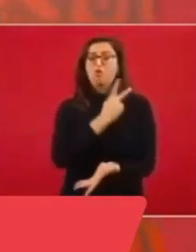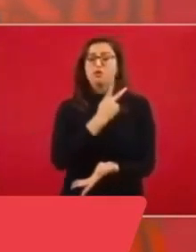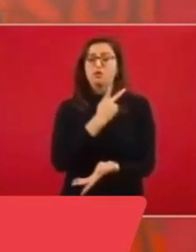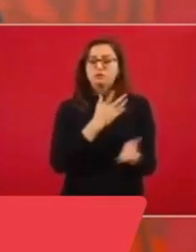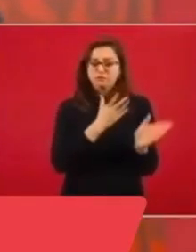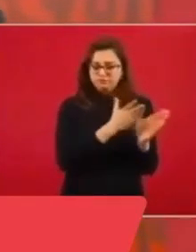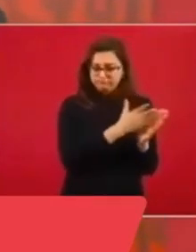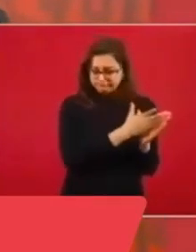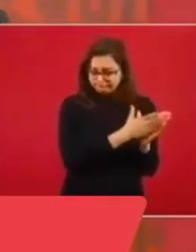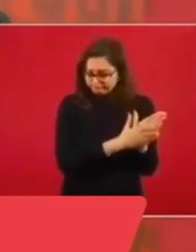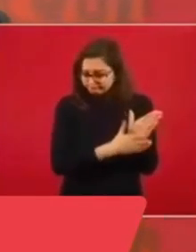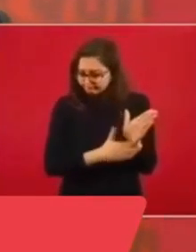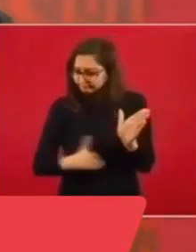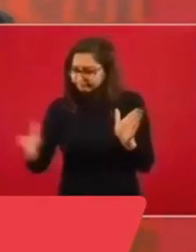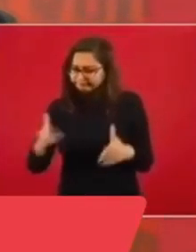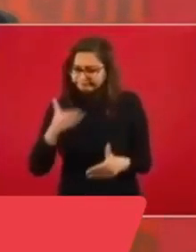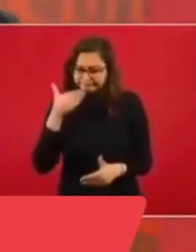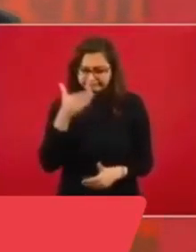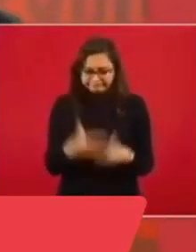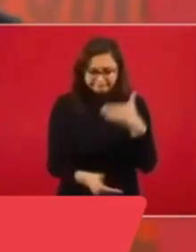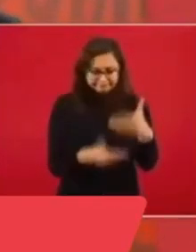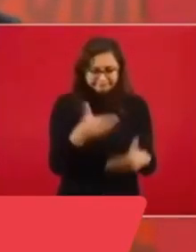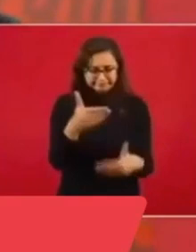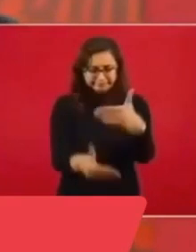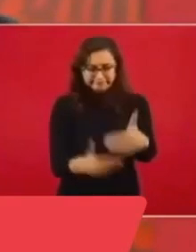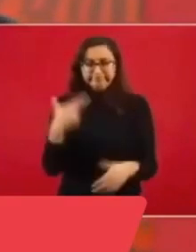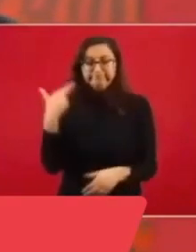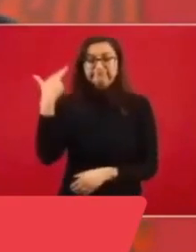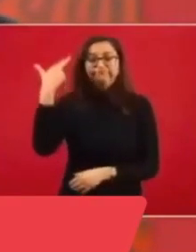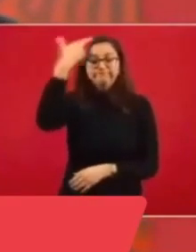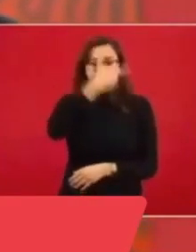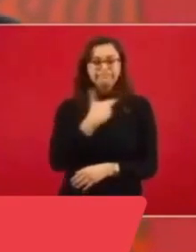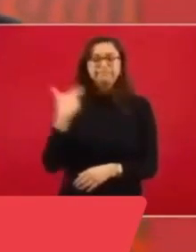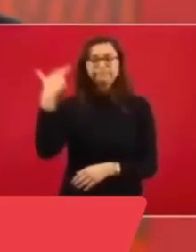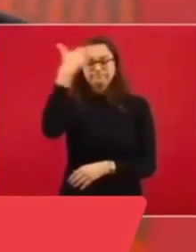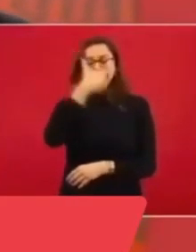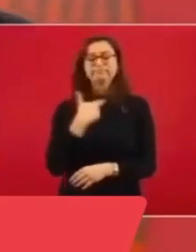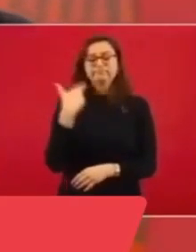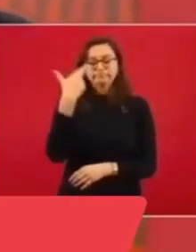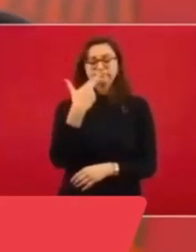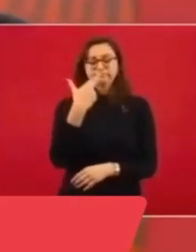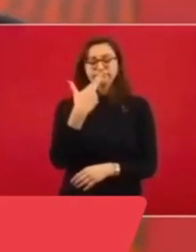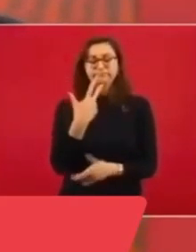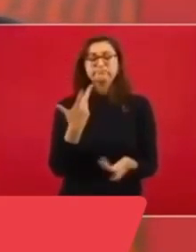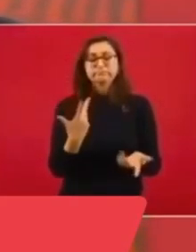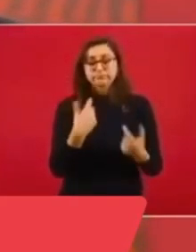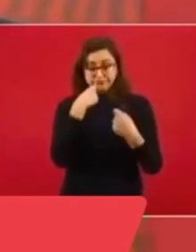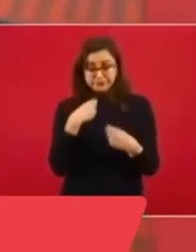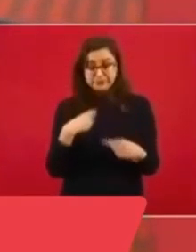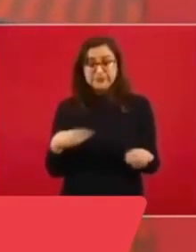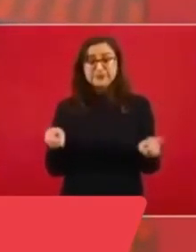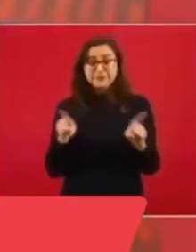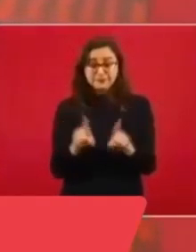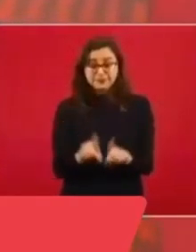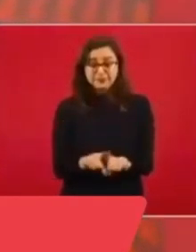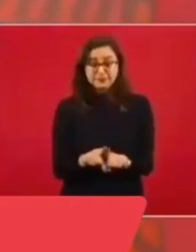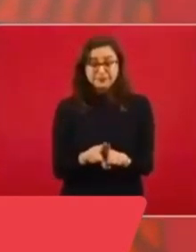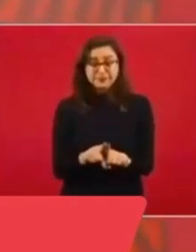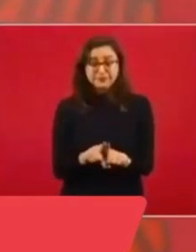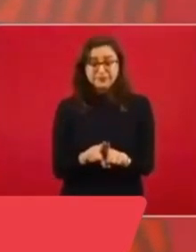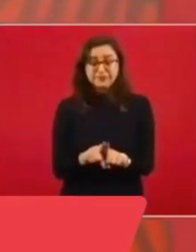esa es la realidad ahora esto está bien que ladren hasta donde se cansen no no